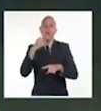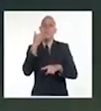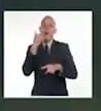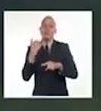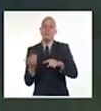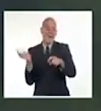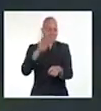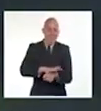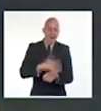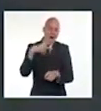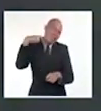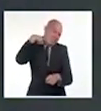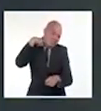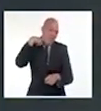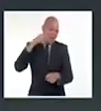realmente